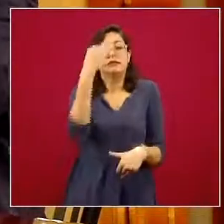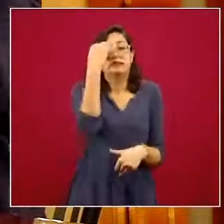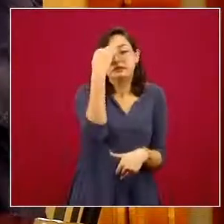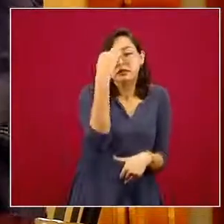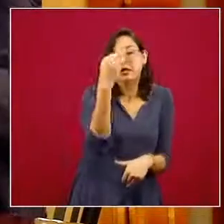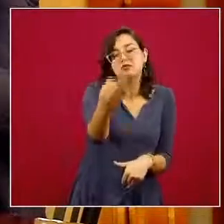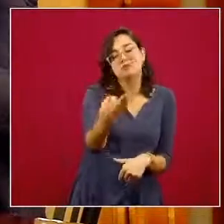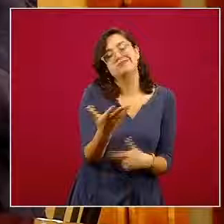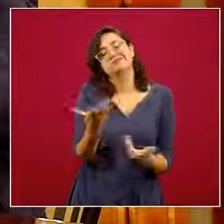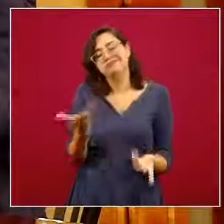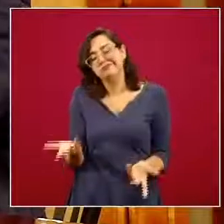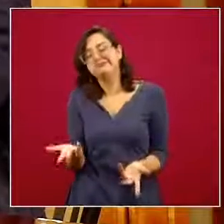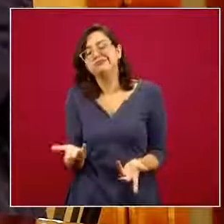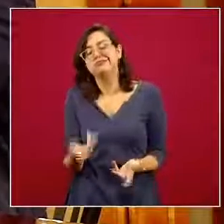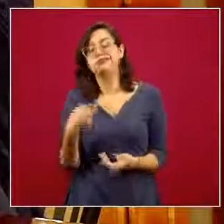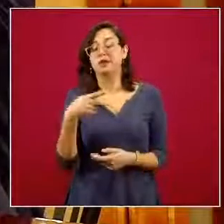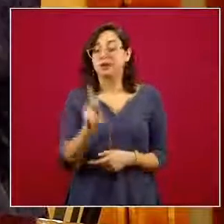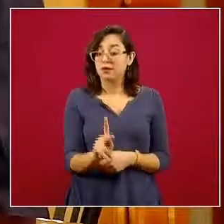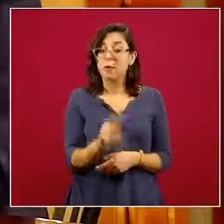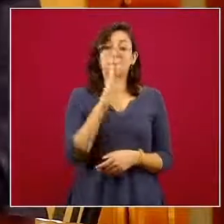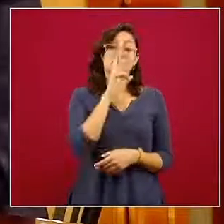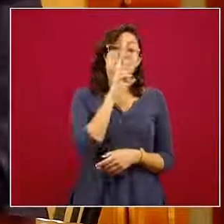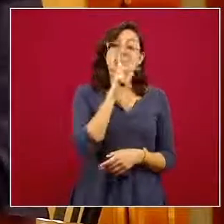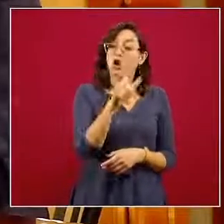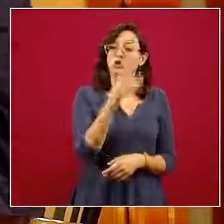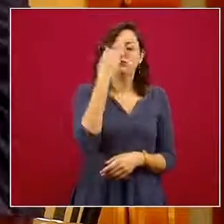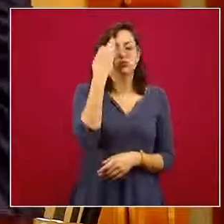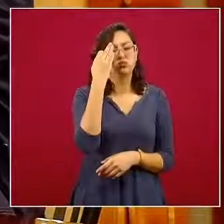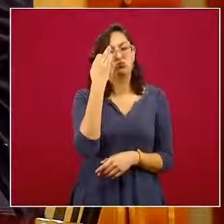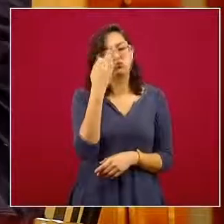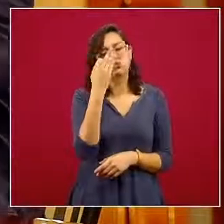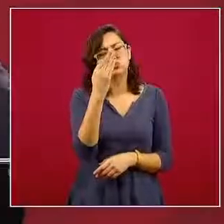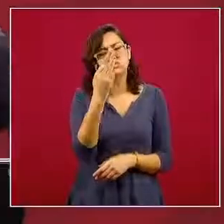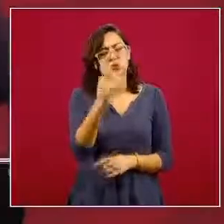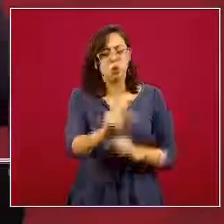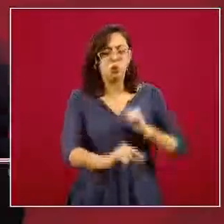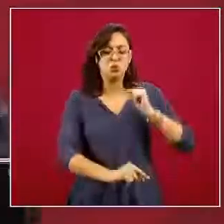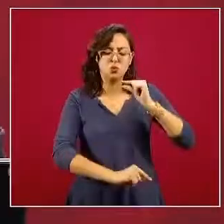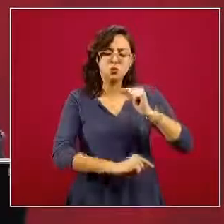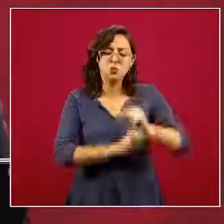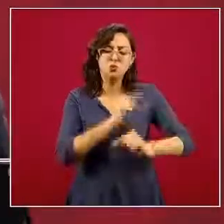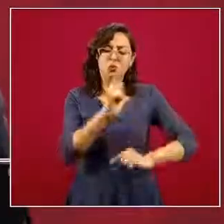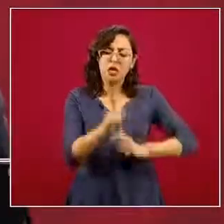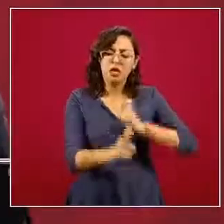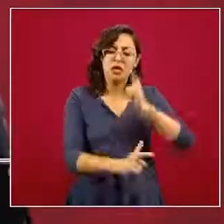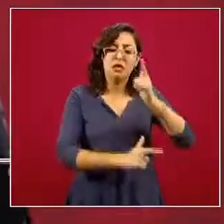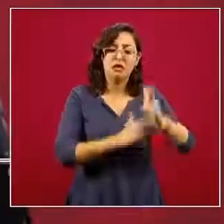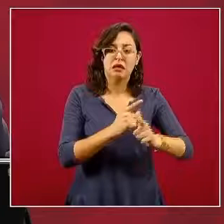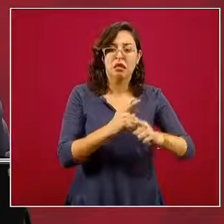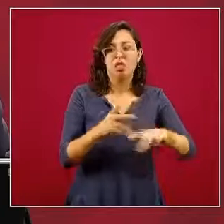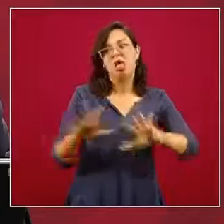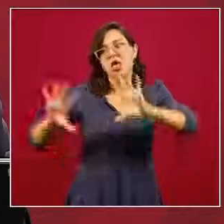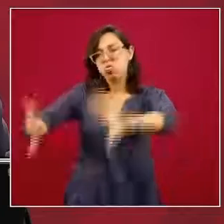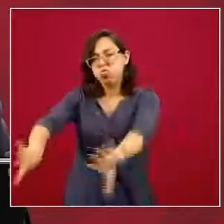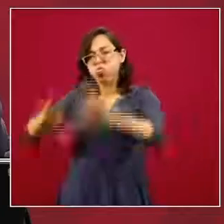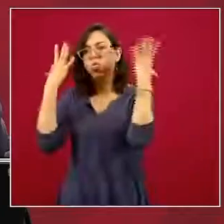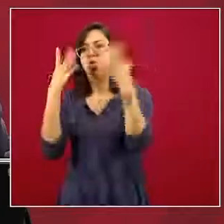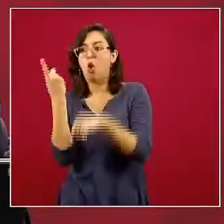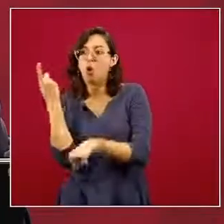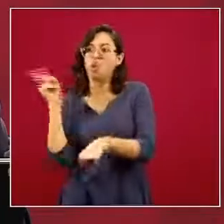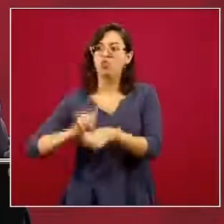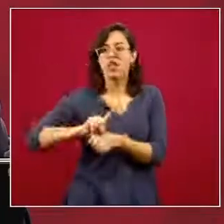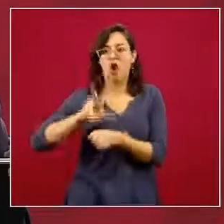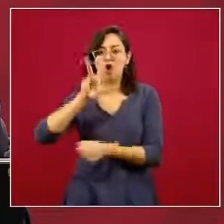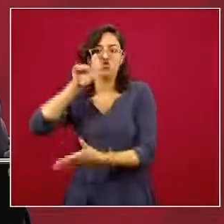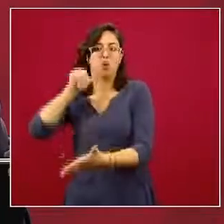mejor tener una epidemia lenta que una epidemia explosiva. Y en vez de haber tenido 8,000 o 9,000 casos en un